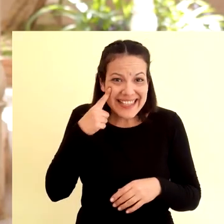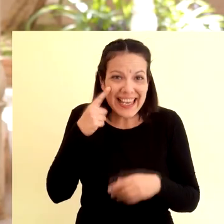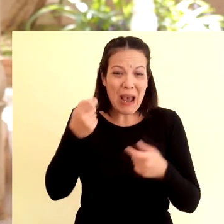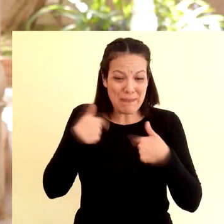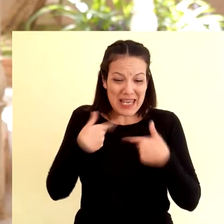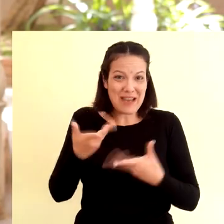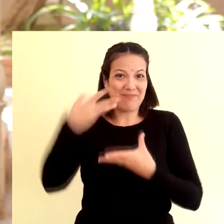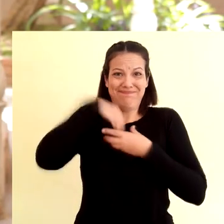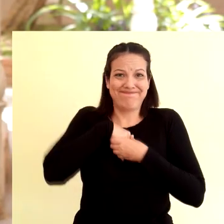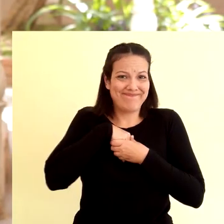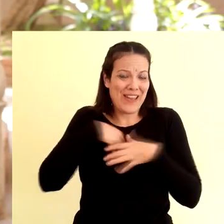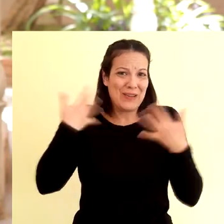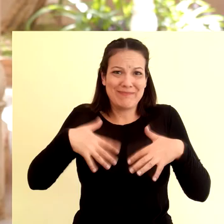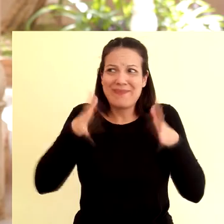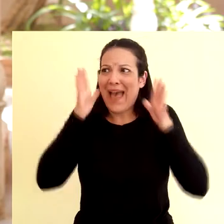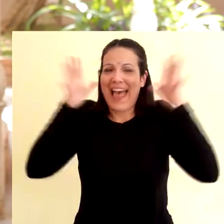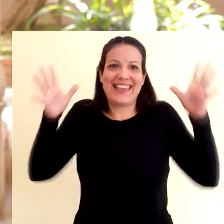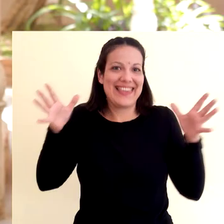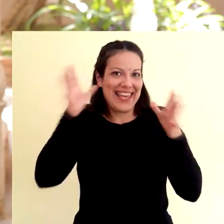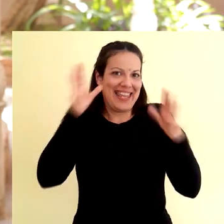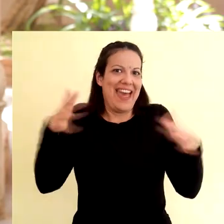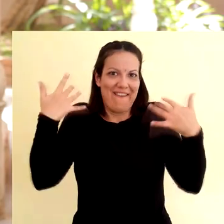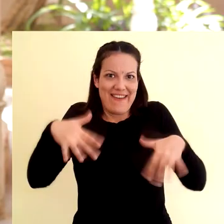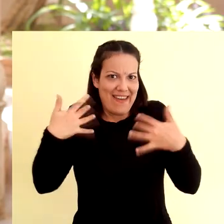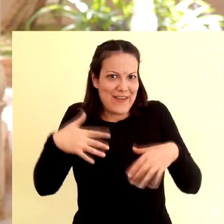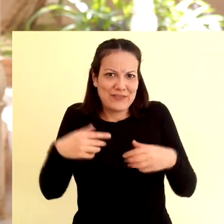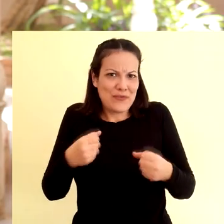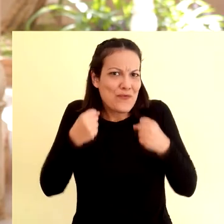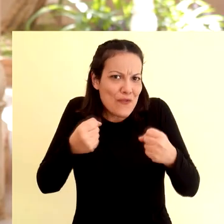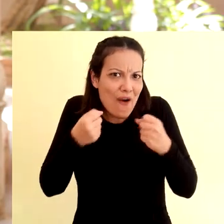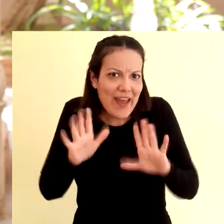me interpela, pero por así, viste, como